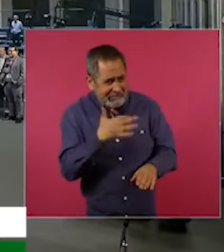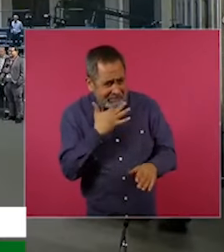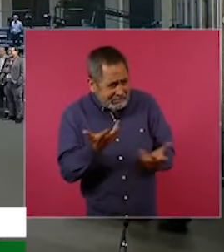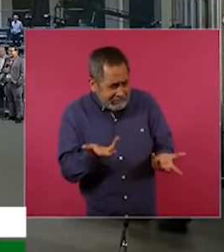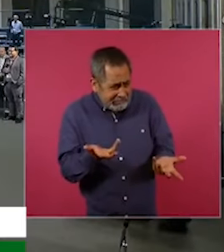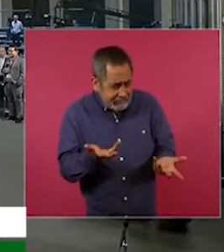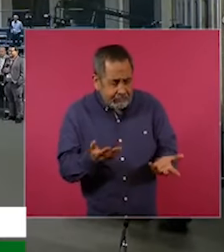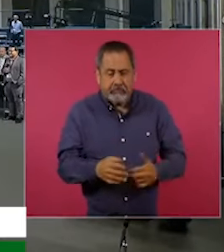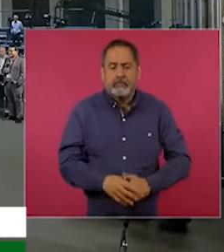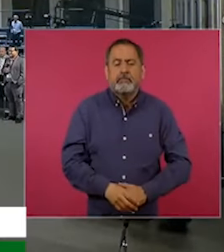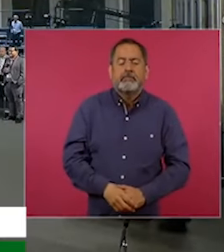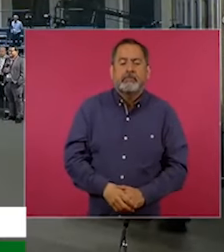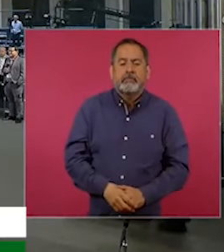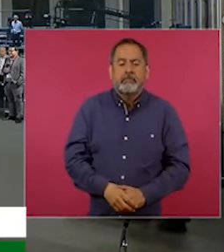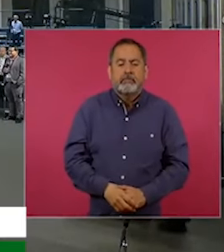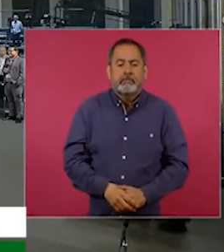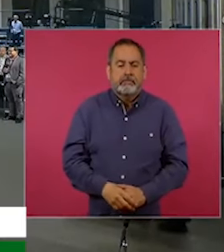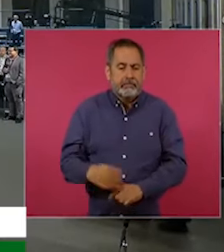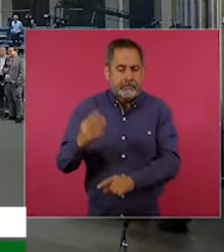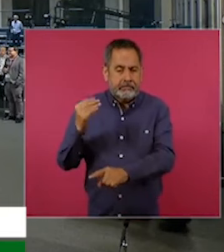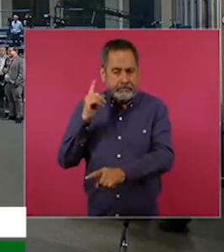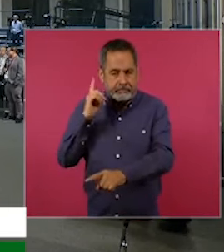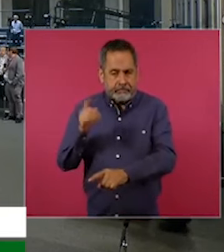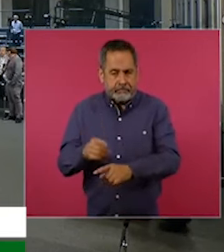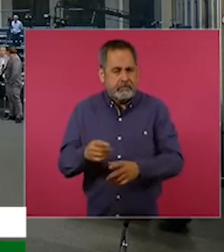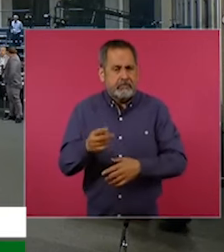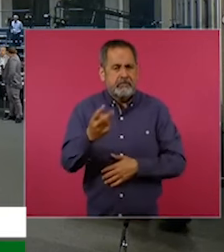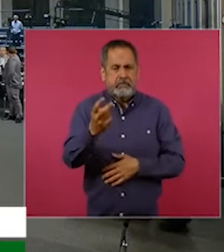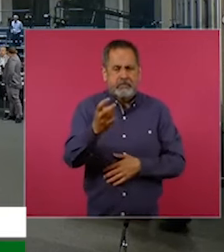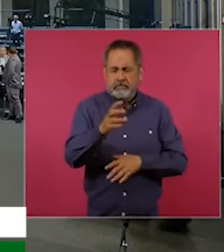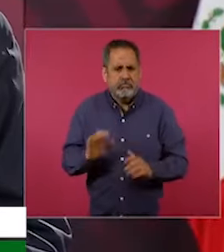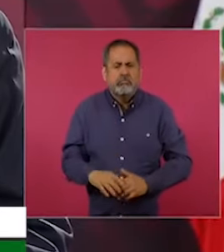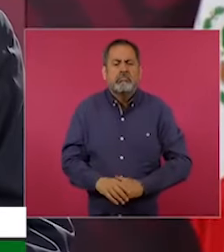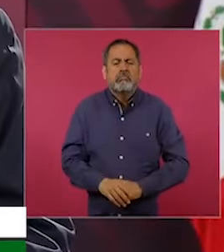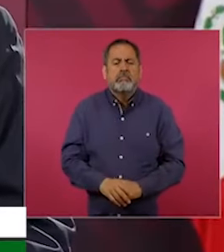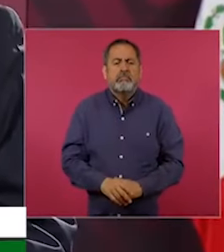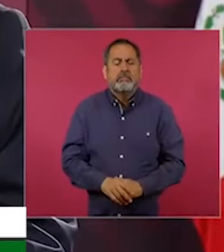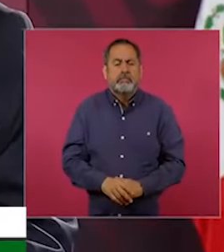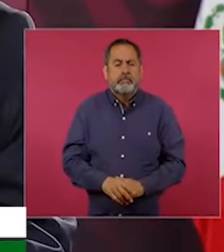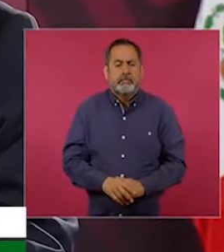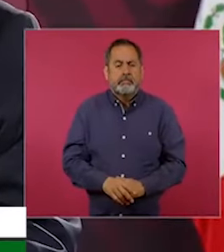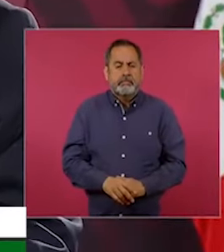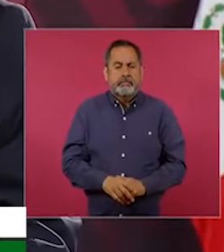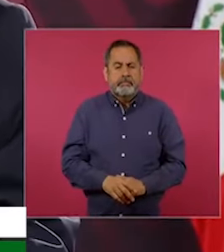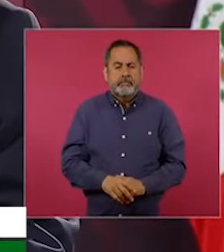Nacional. Pues de todo eso, pero Carlos es una gente